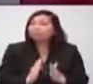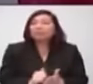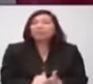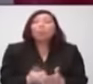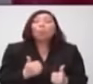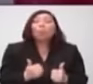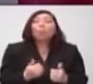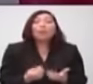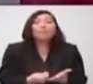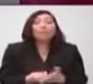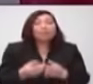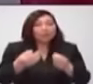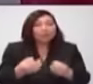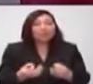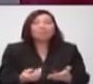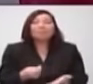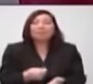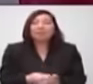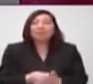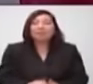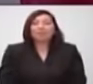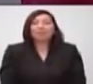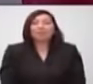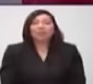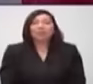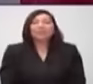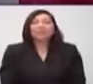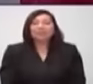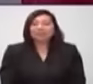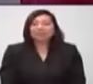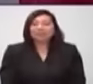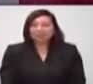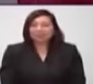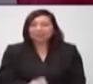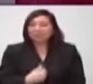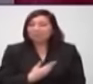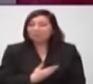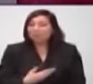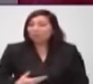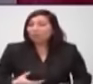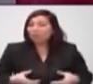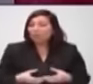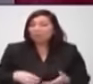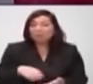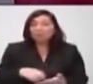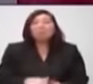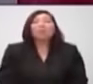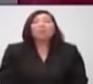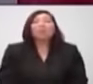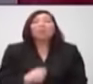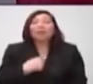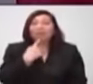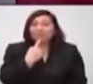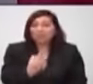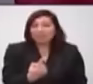¿Y cuál es el monto realmente pagado? Y finalmente, ya que soy presidente de la Comisión de Pueblos, le transmito